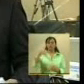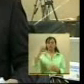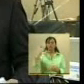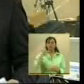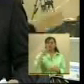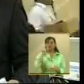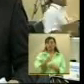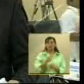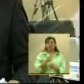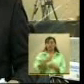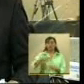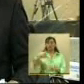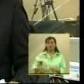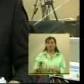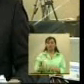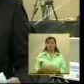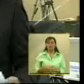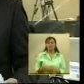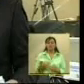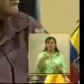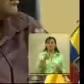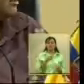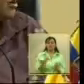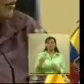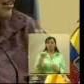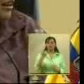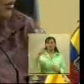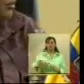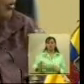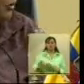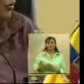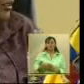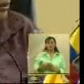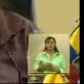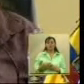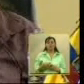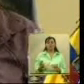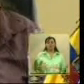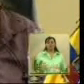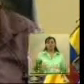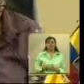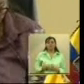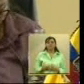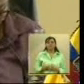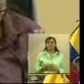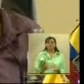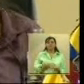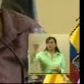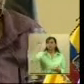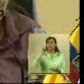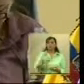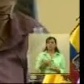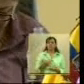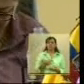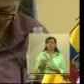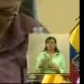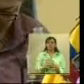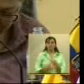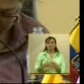digno, pues en forma indigna, arriesgando su vida y a través de coyoterismo muchos también salieron del país,